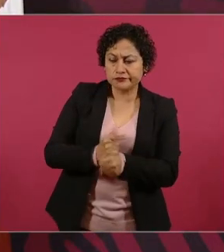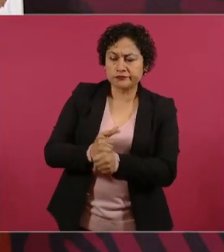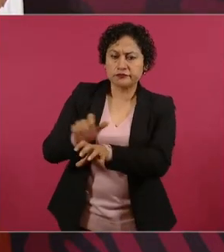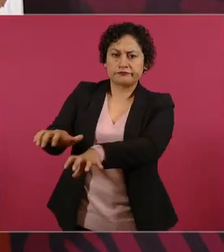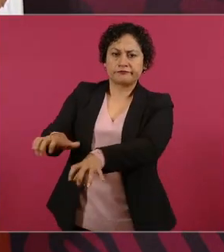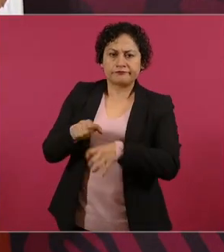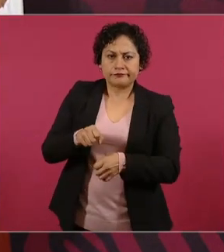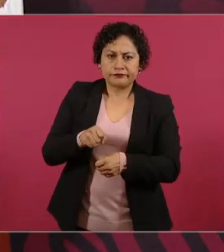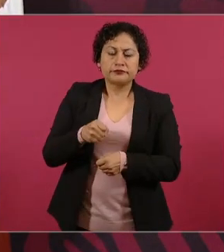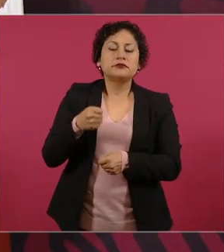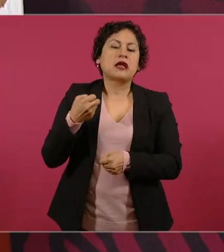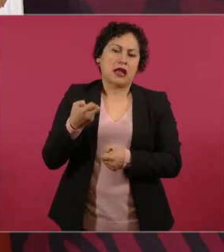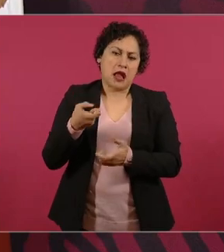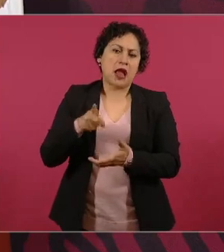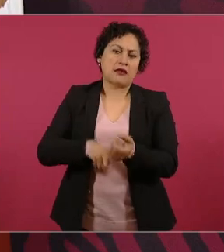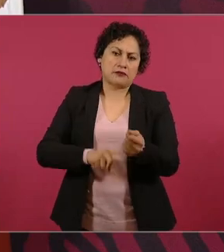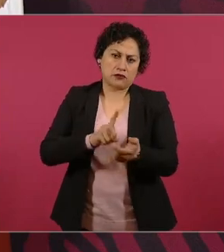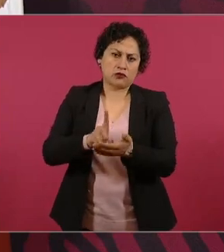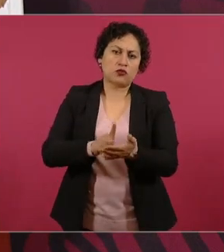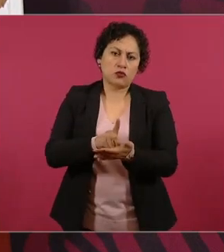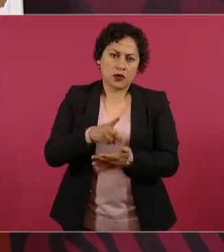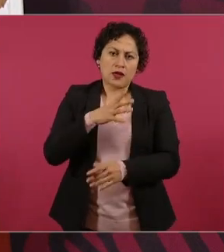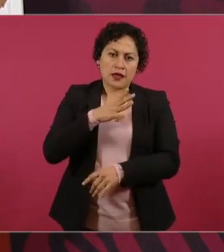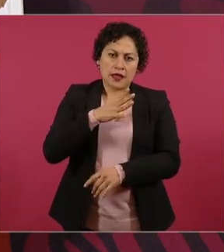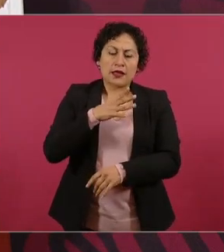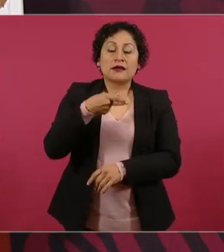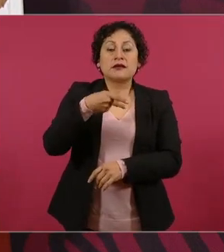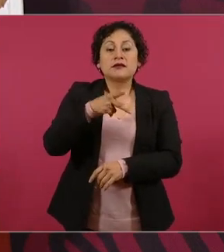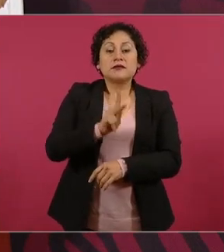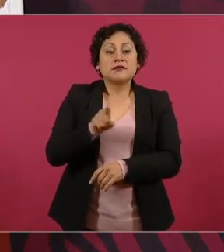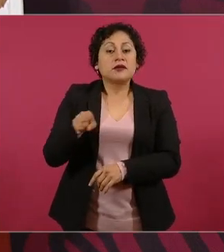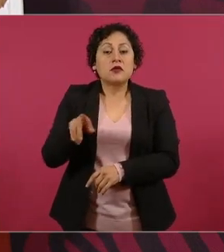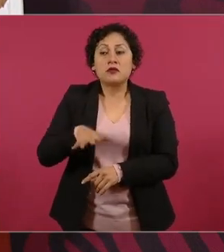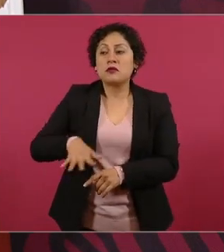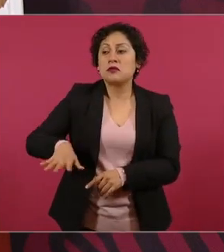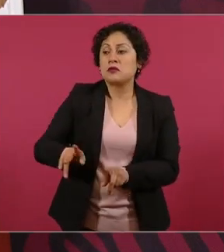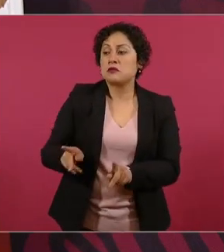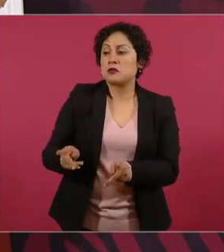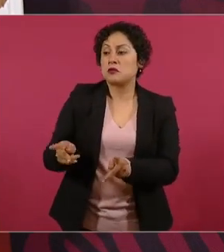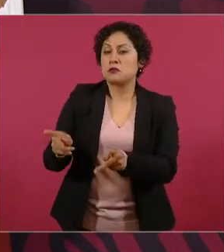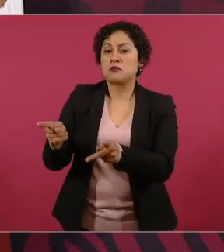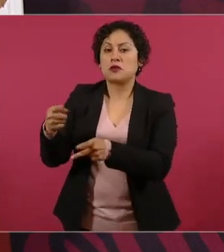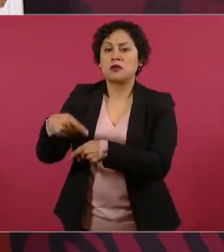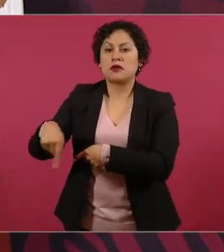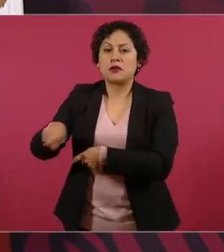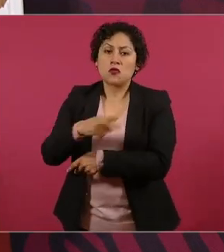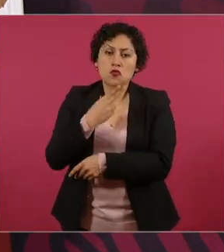de drogas, pero como no hay consumo, no hay homicidios.